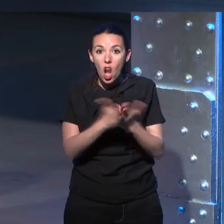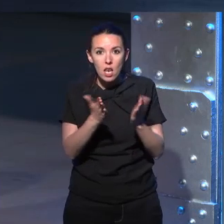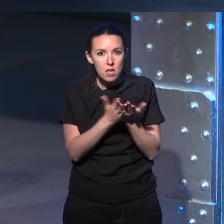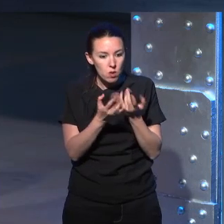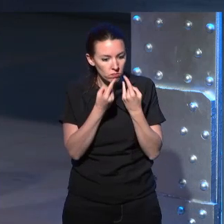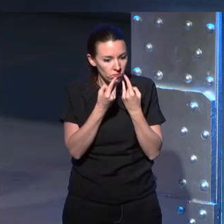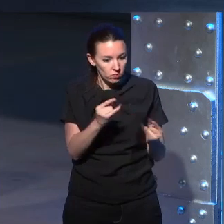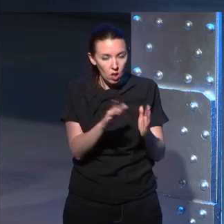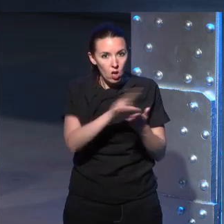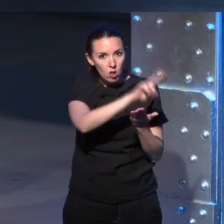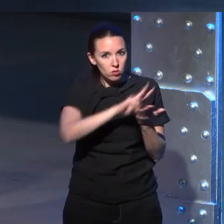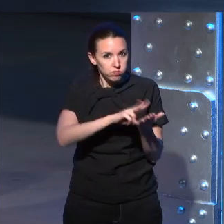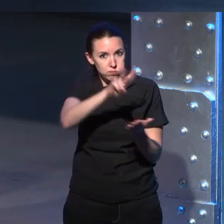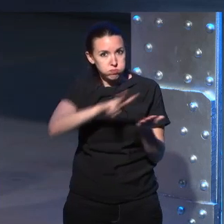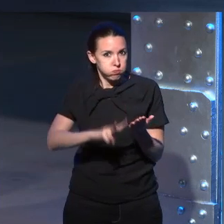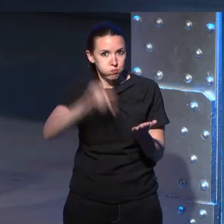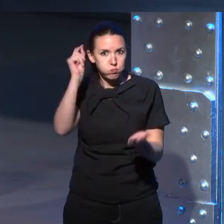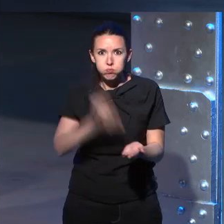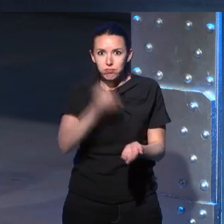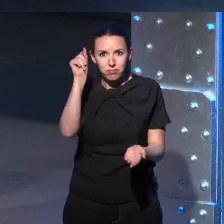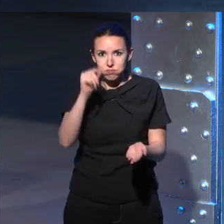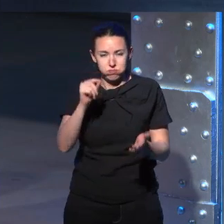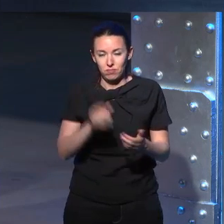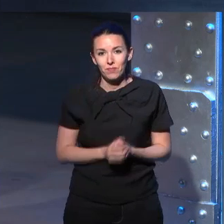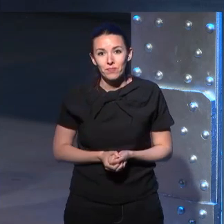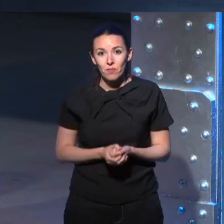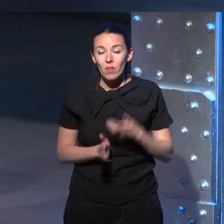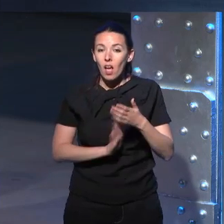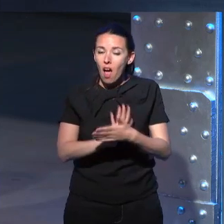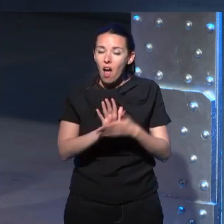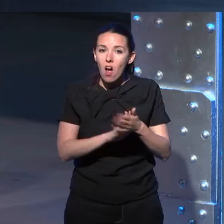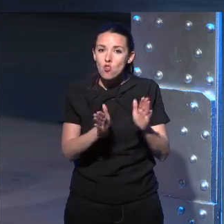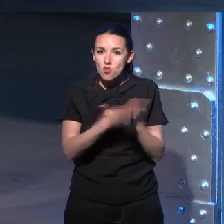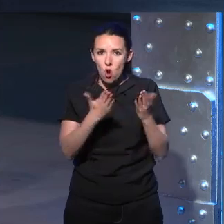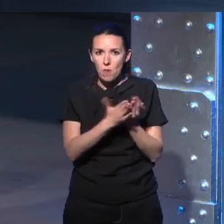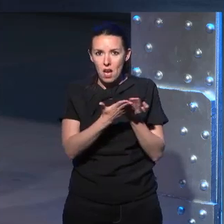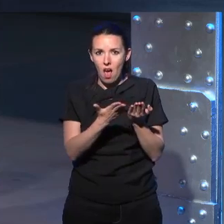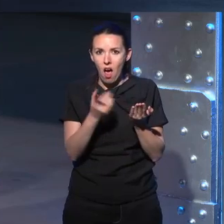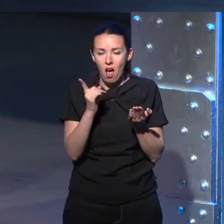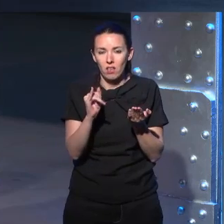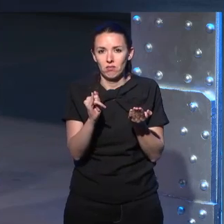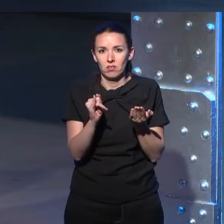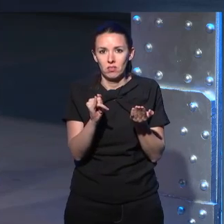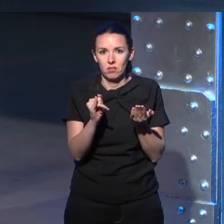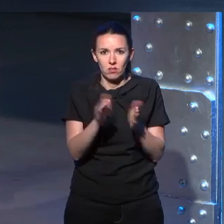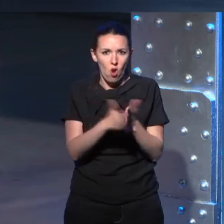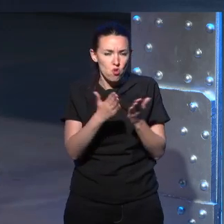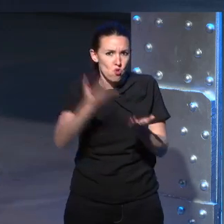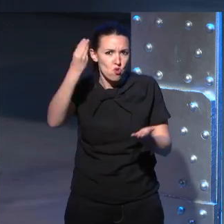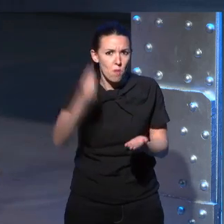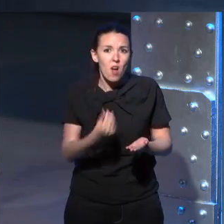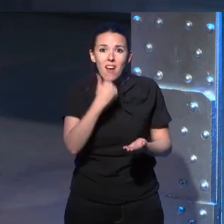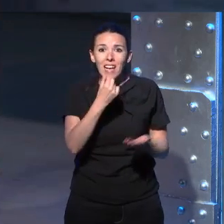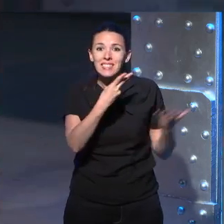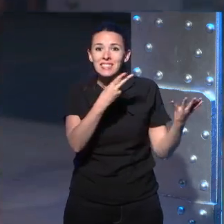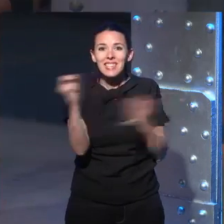novela, me bebí el libro en un suspiro. Estamos hablando de una novela ahí presente, un novelón, casi